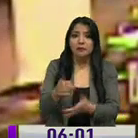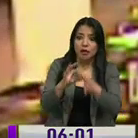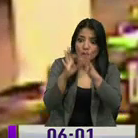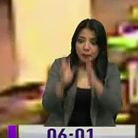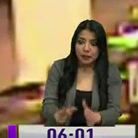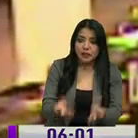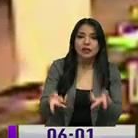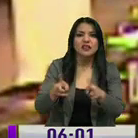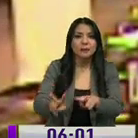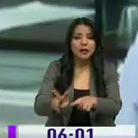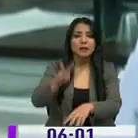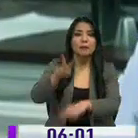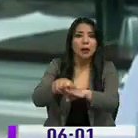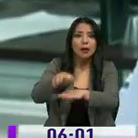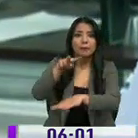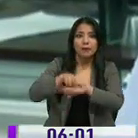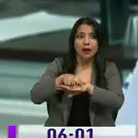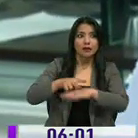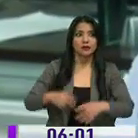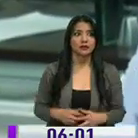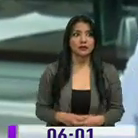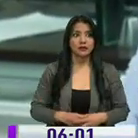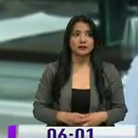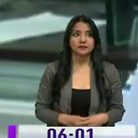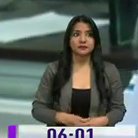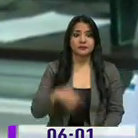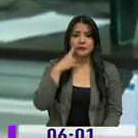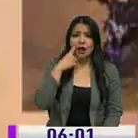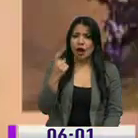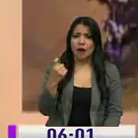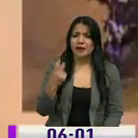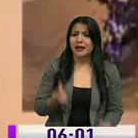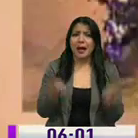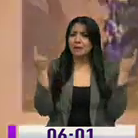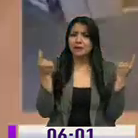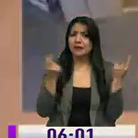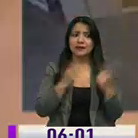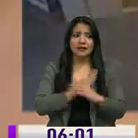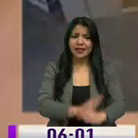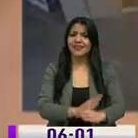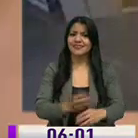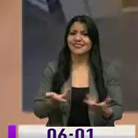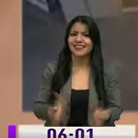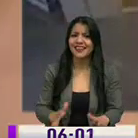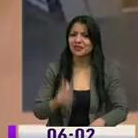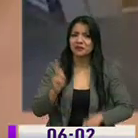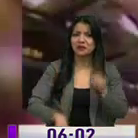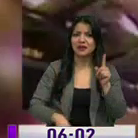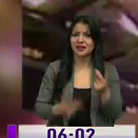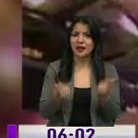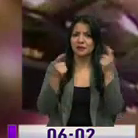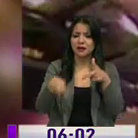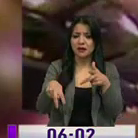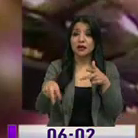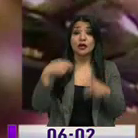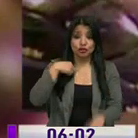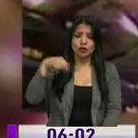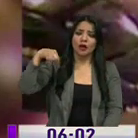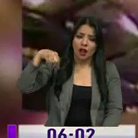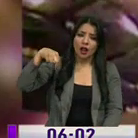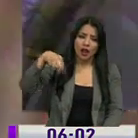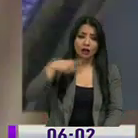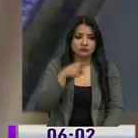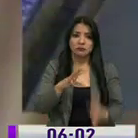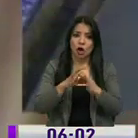compañera también. Conductor no me dio motivo a nada de reaccionar, simplemente me encontraba acercándome,